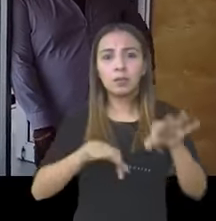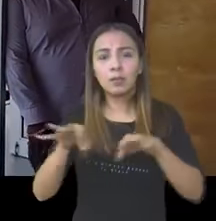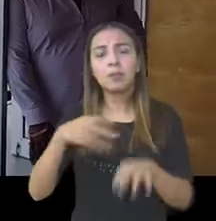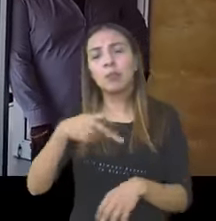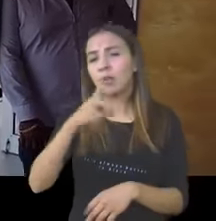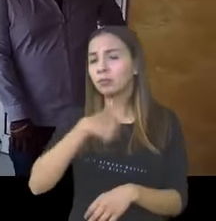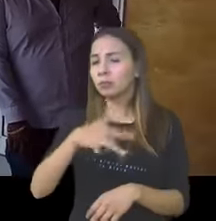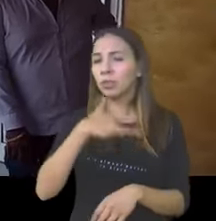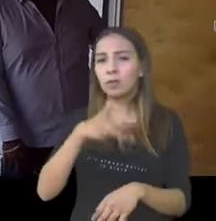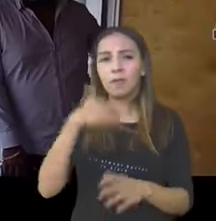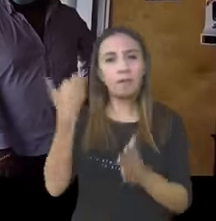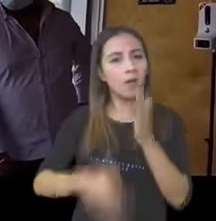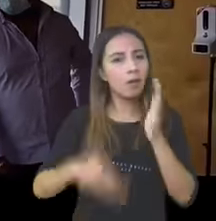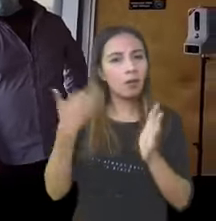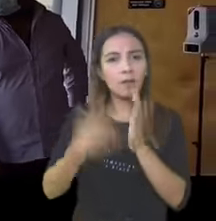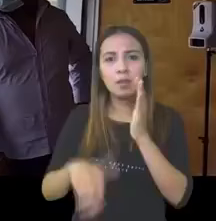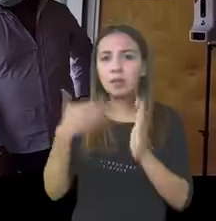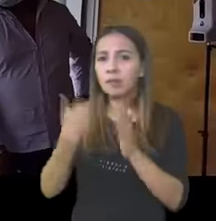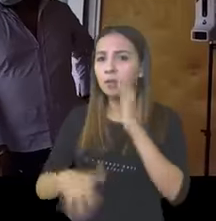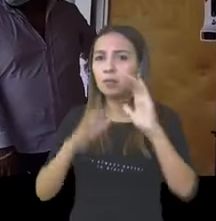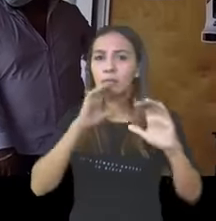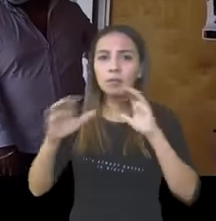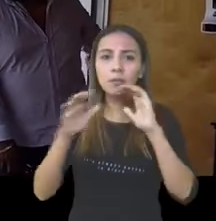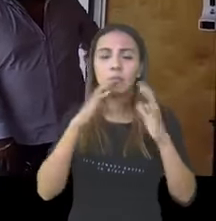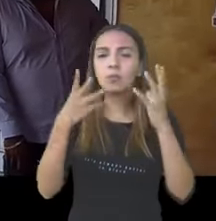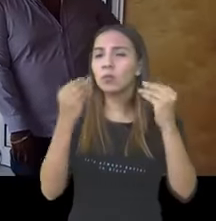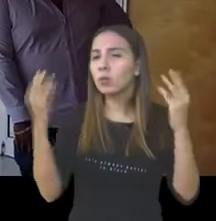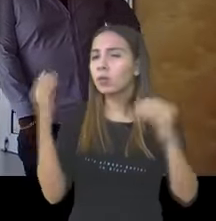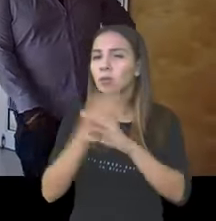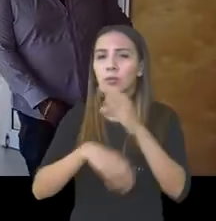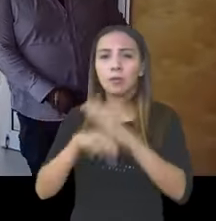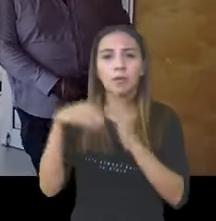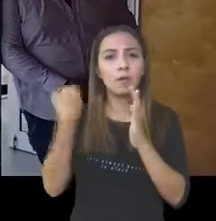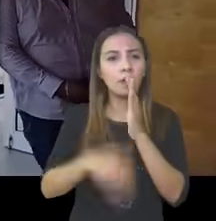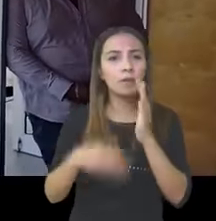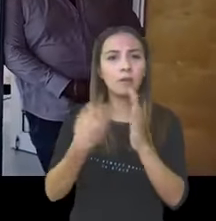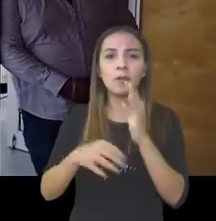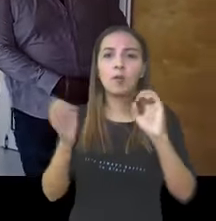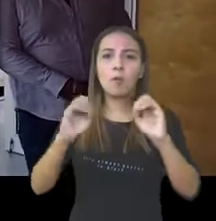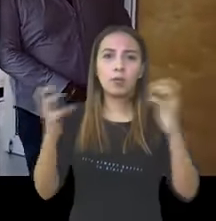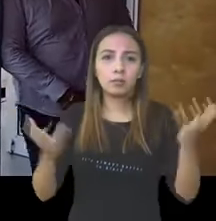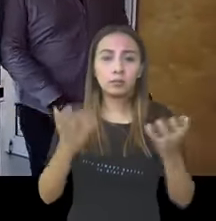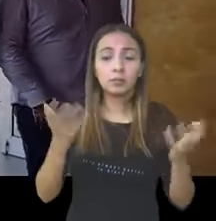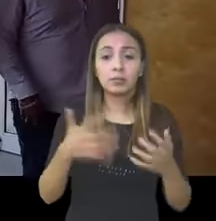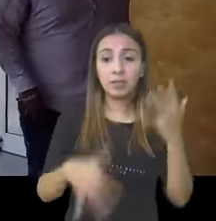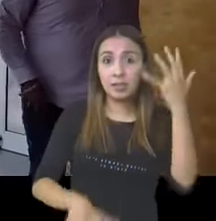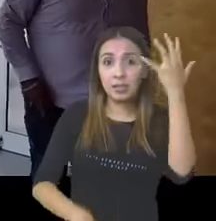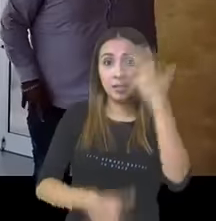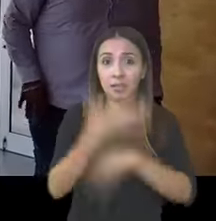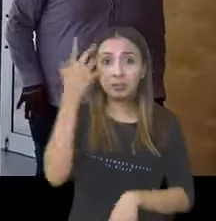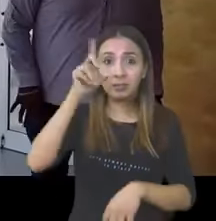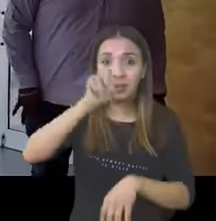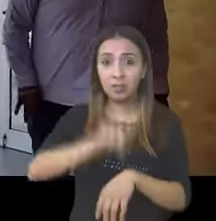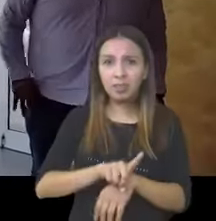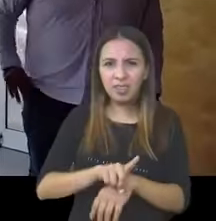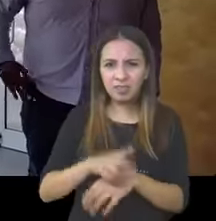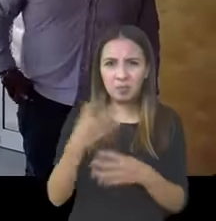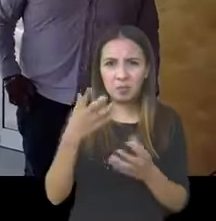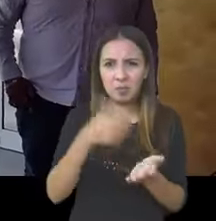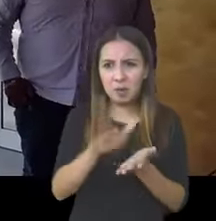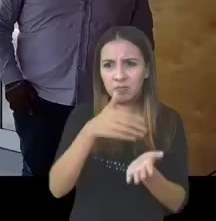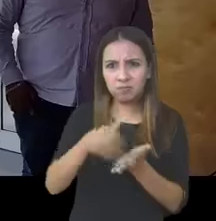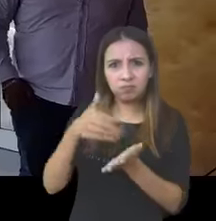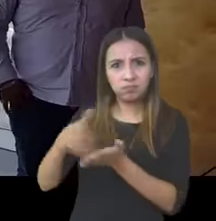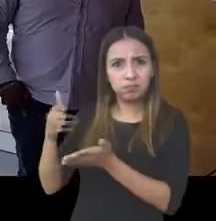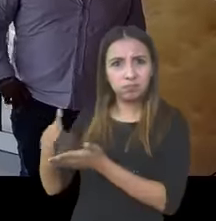falta. Falta comunicación, falta muchas cosas que no se están llevando a cabo. Y si en 15 días ha habido 9 despidos, yo no sé qué pueda